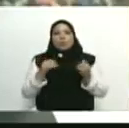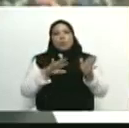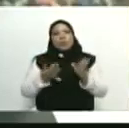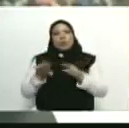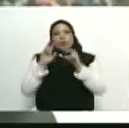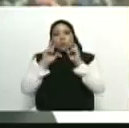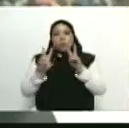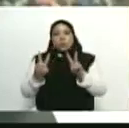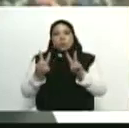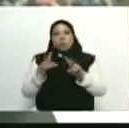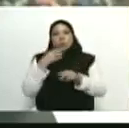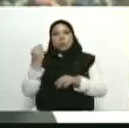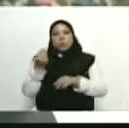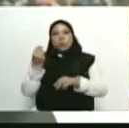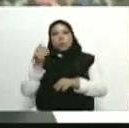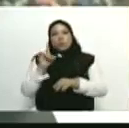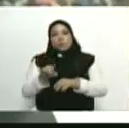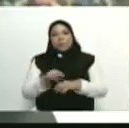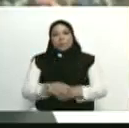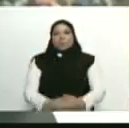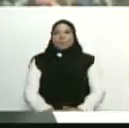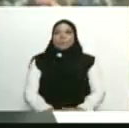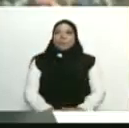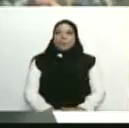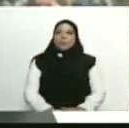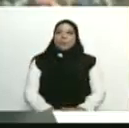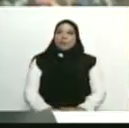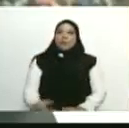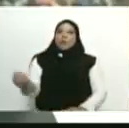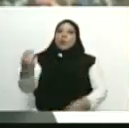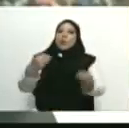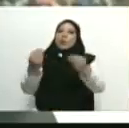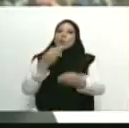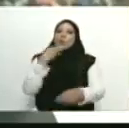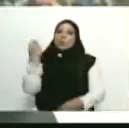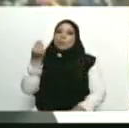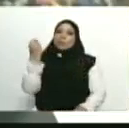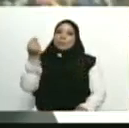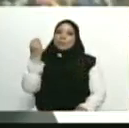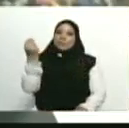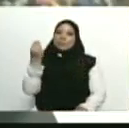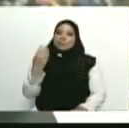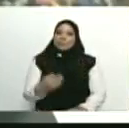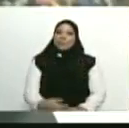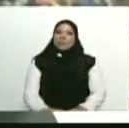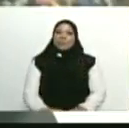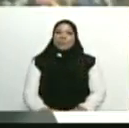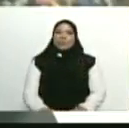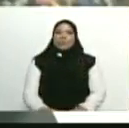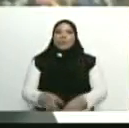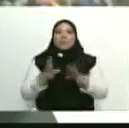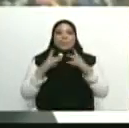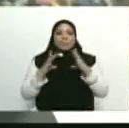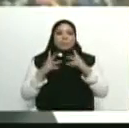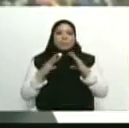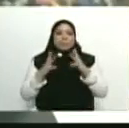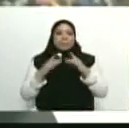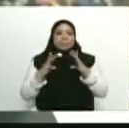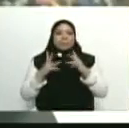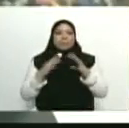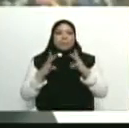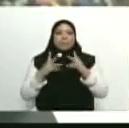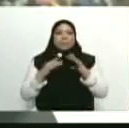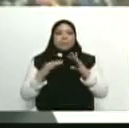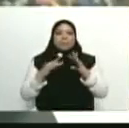ver de la juventud también, con Maduro más juventud, el periodo vacacional.